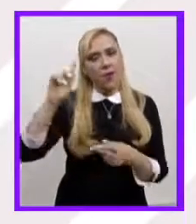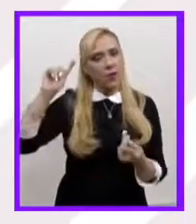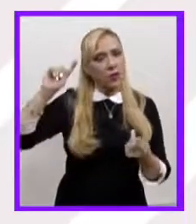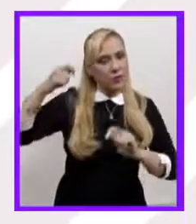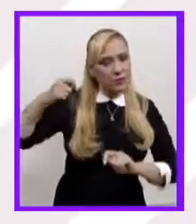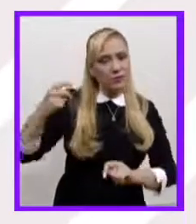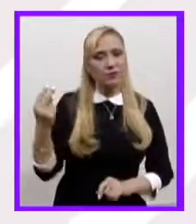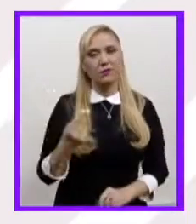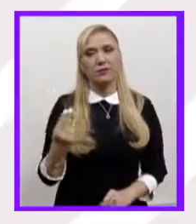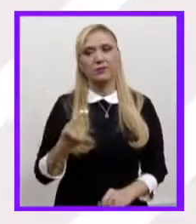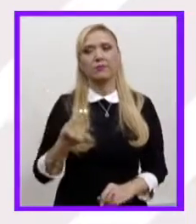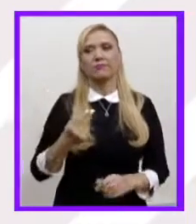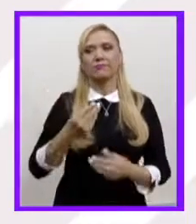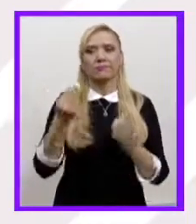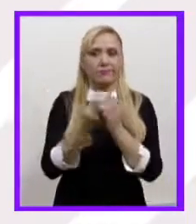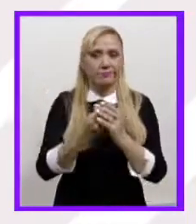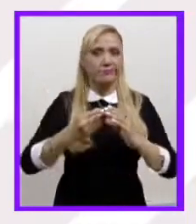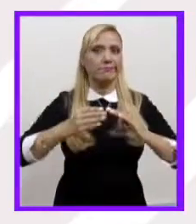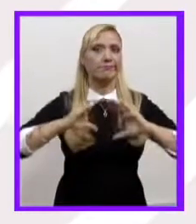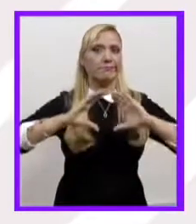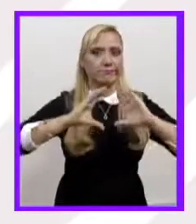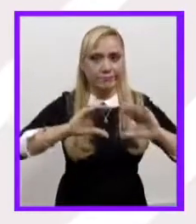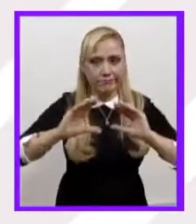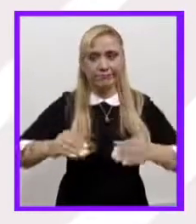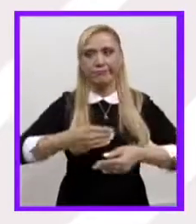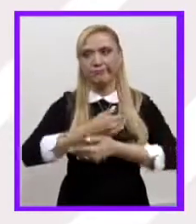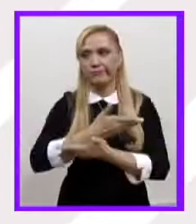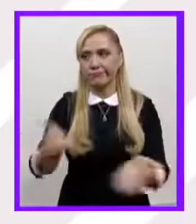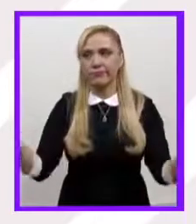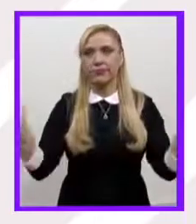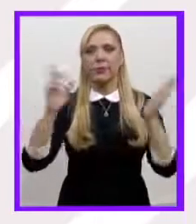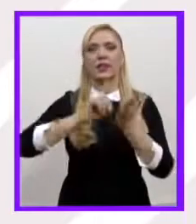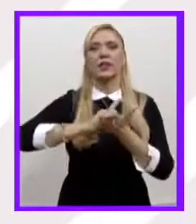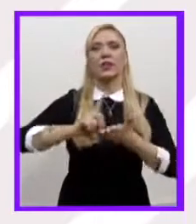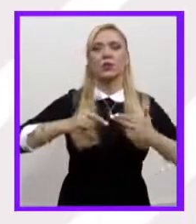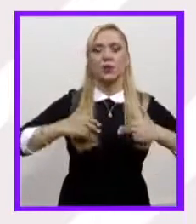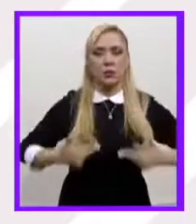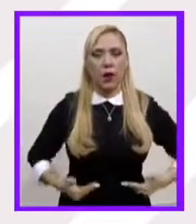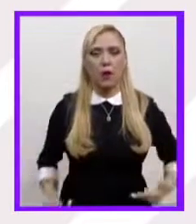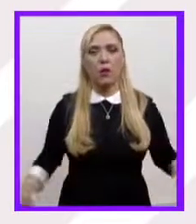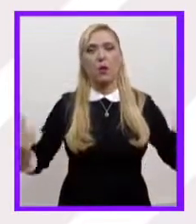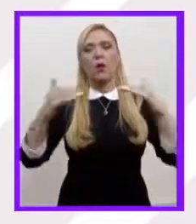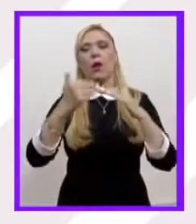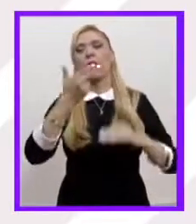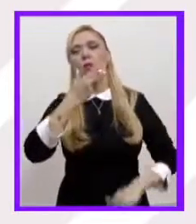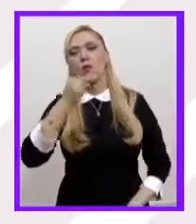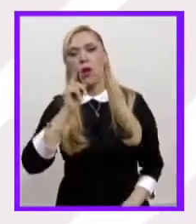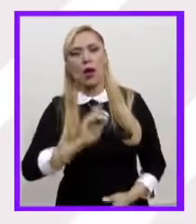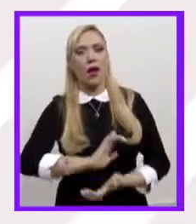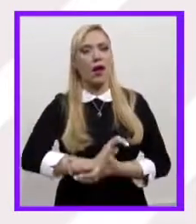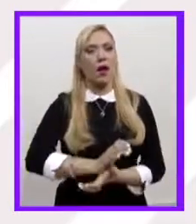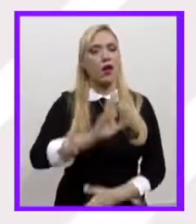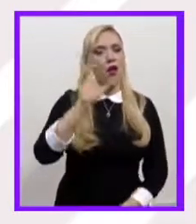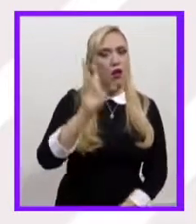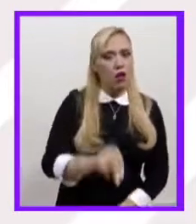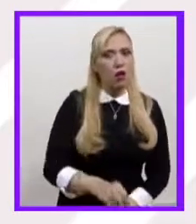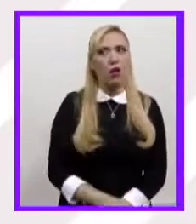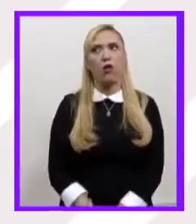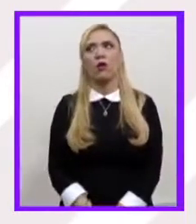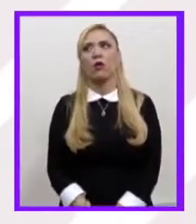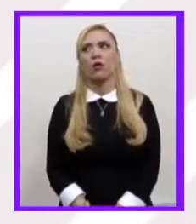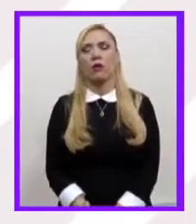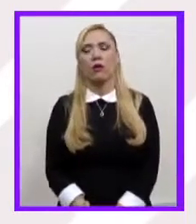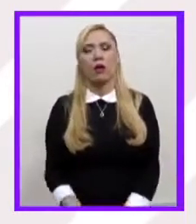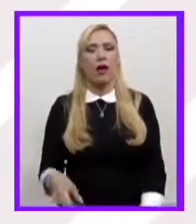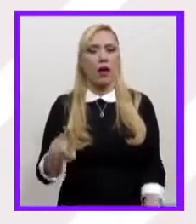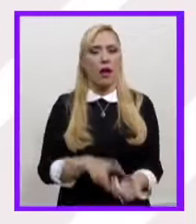necesitamos promover la capacitación y los cursos en materia de derechos humanos, de igualdad de género, de no discriminación, de parte de